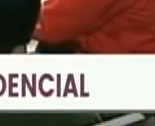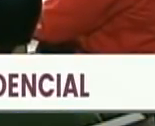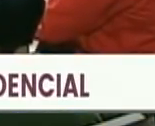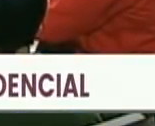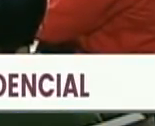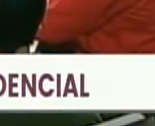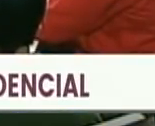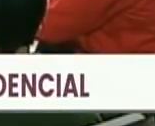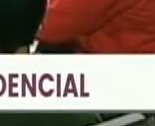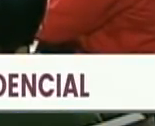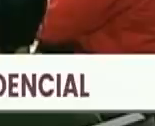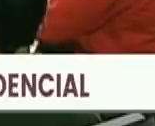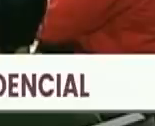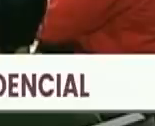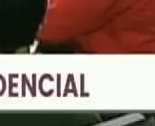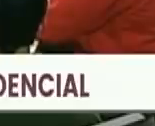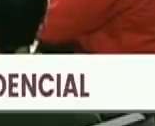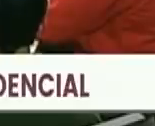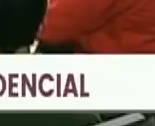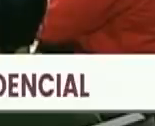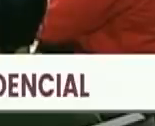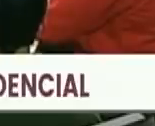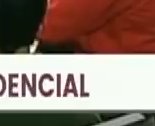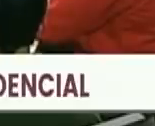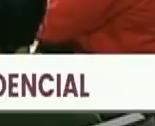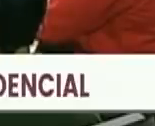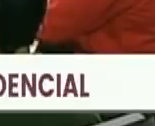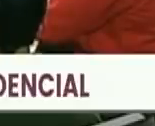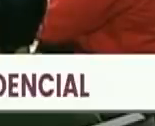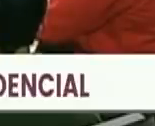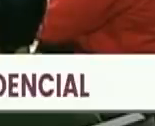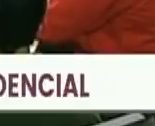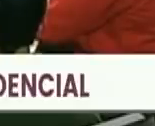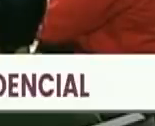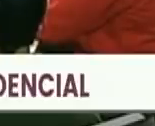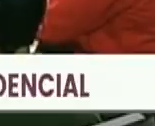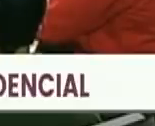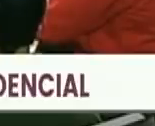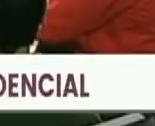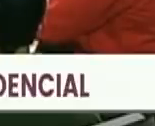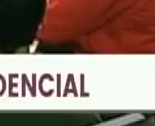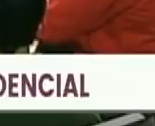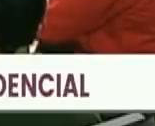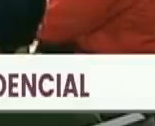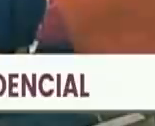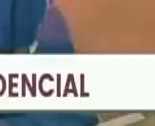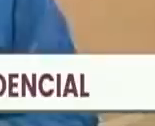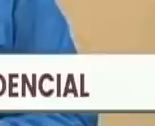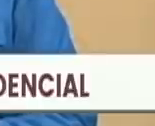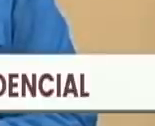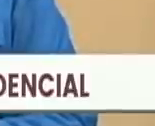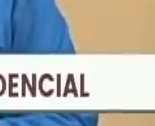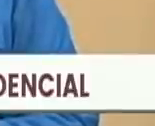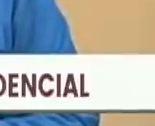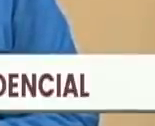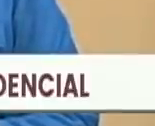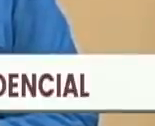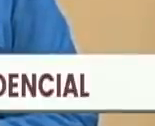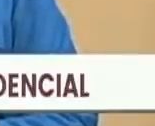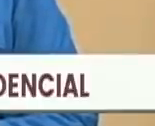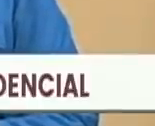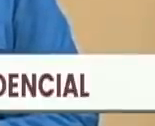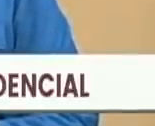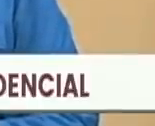estado evaluando el plan 5+10. El plan de cuarentena con flexibilización. Ha arrancado con buen